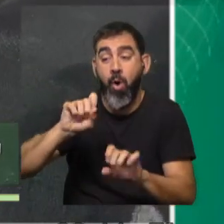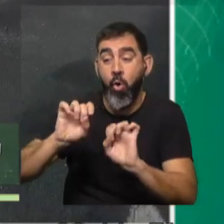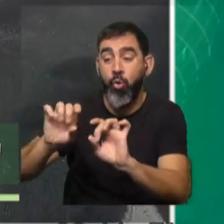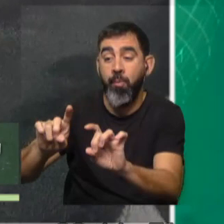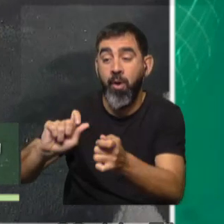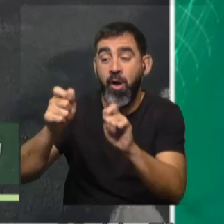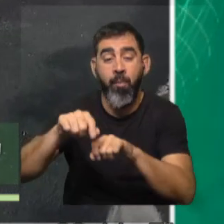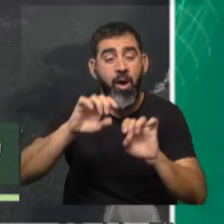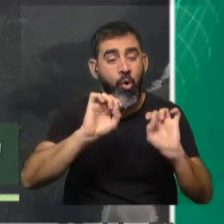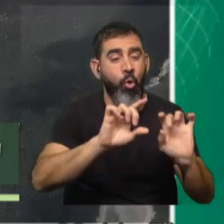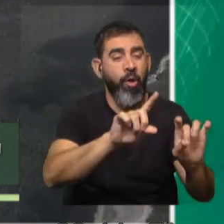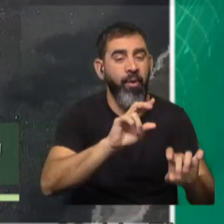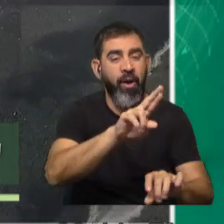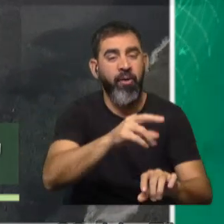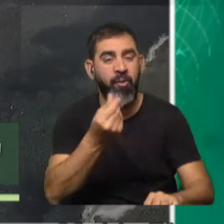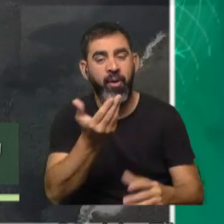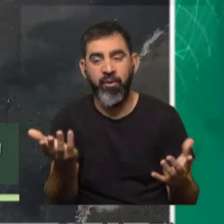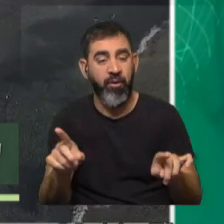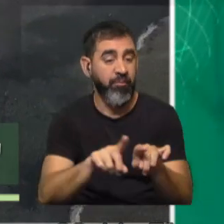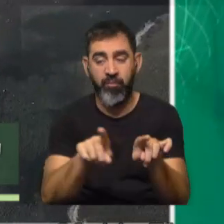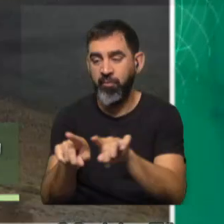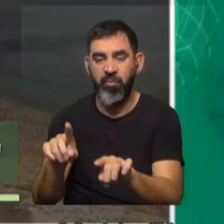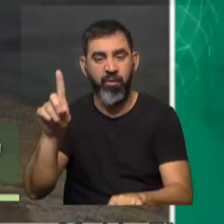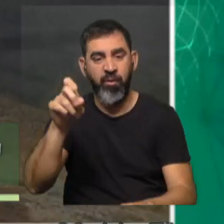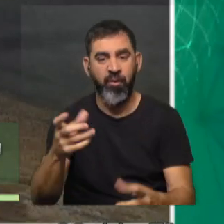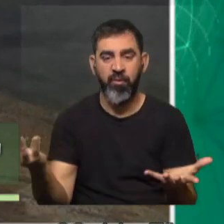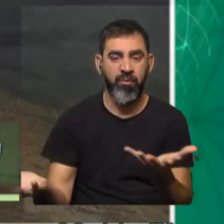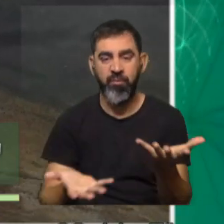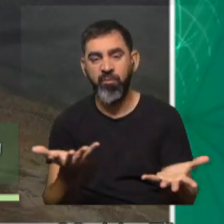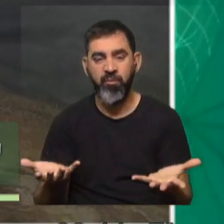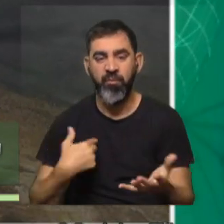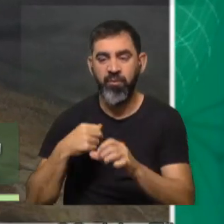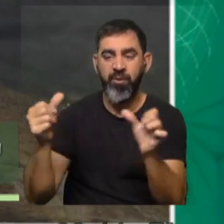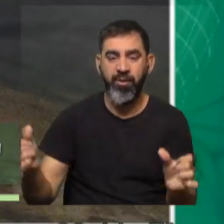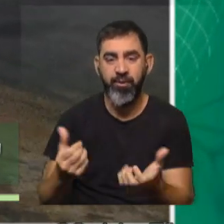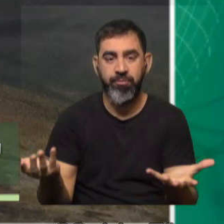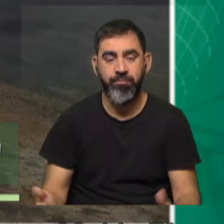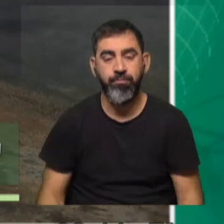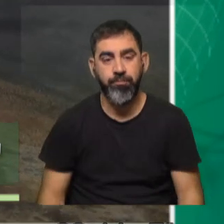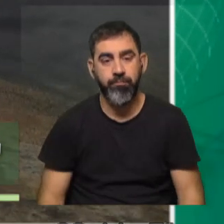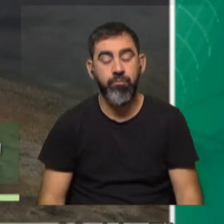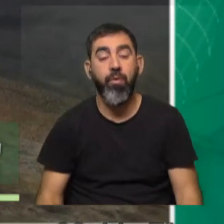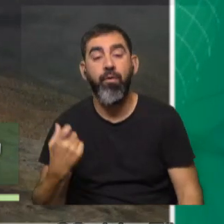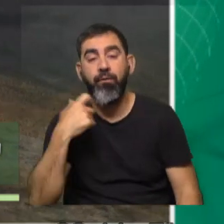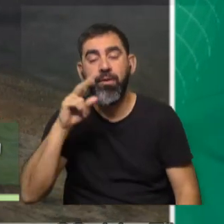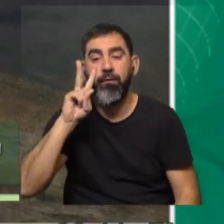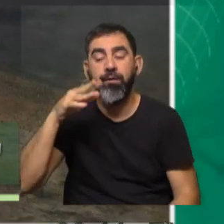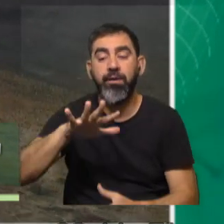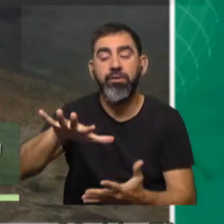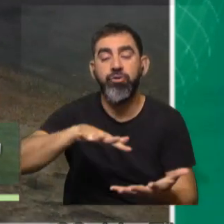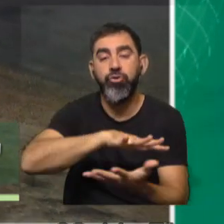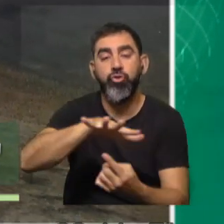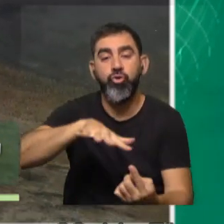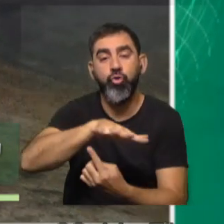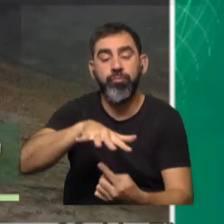en Santa Lucía por el agua contaminada el río de la plata entonces quedó Atrapado de un lado del otro por esta falta de visión ambiental